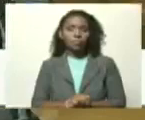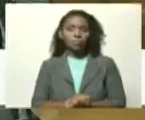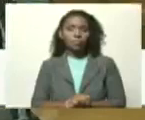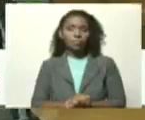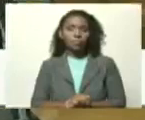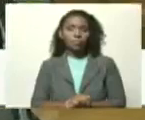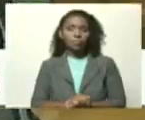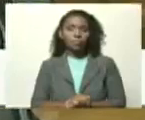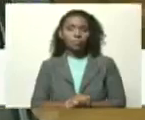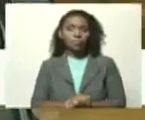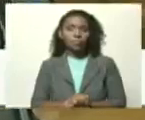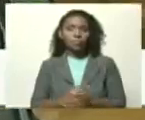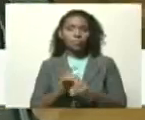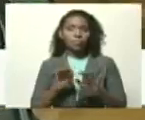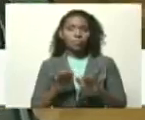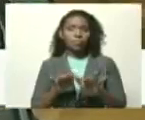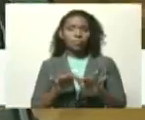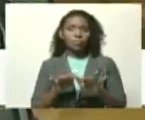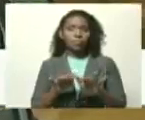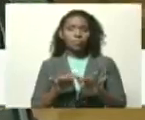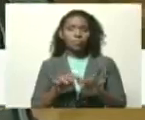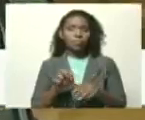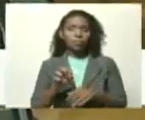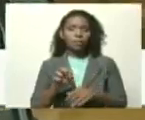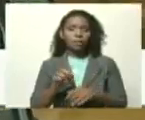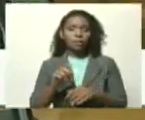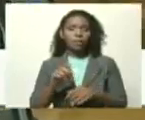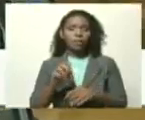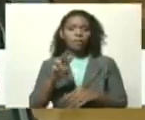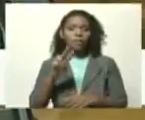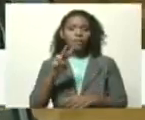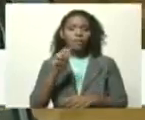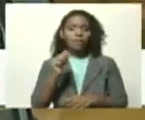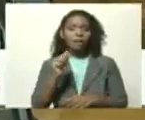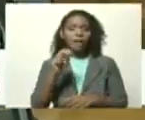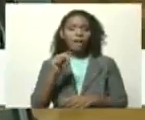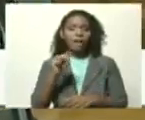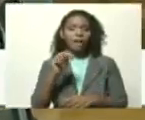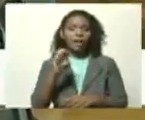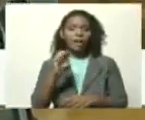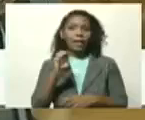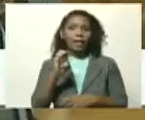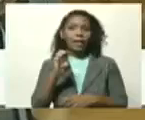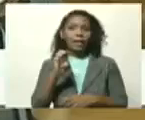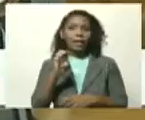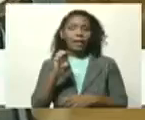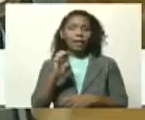la secretaría, Vanessa Robertazo.